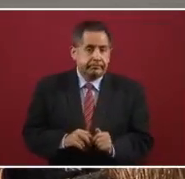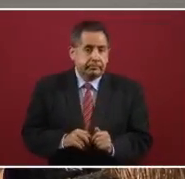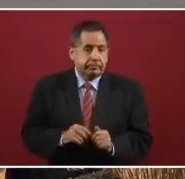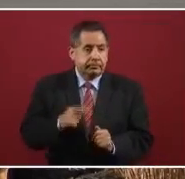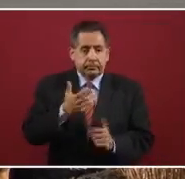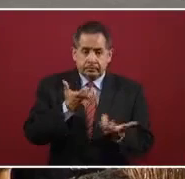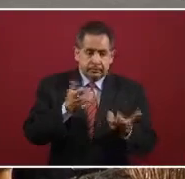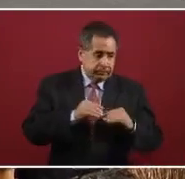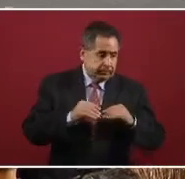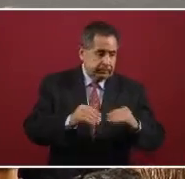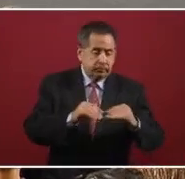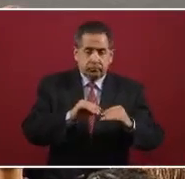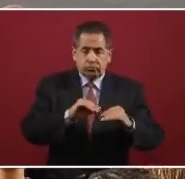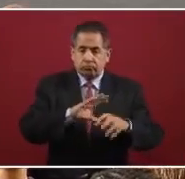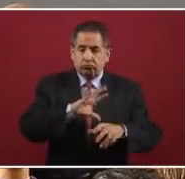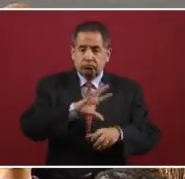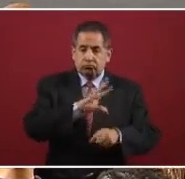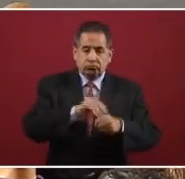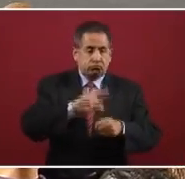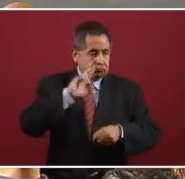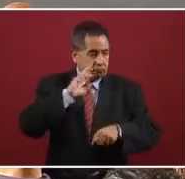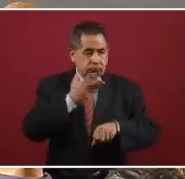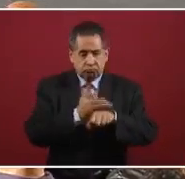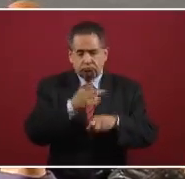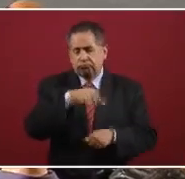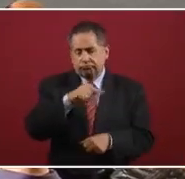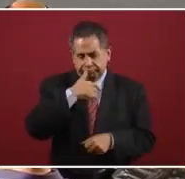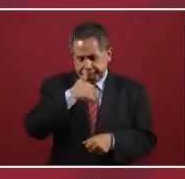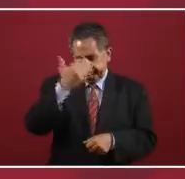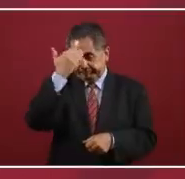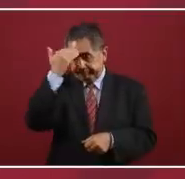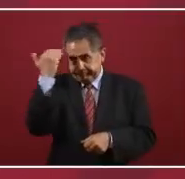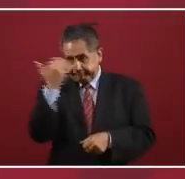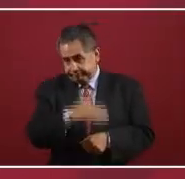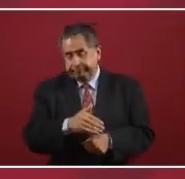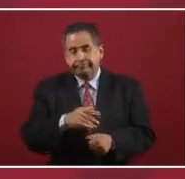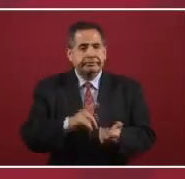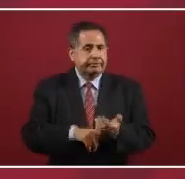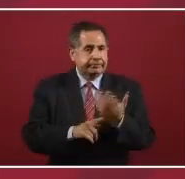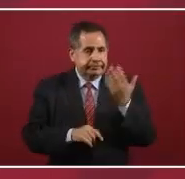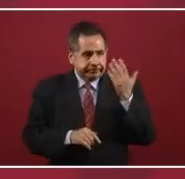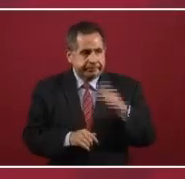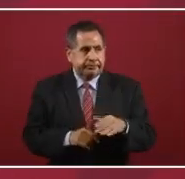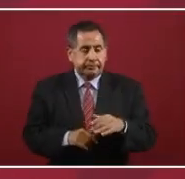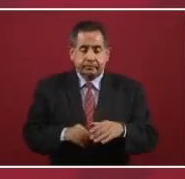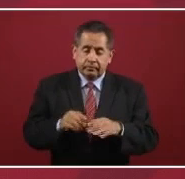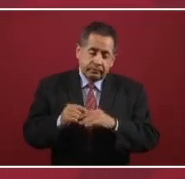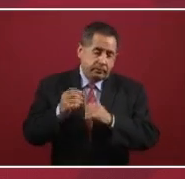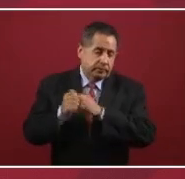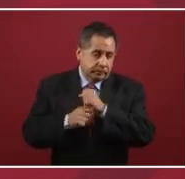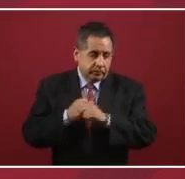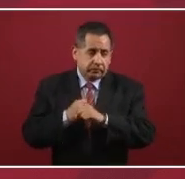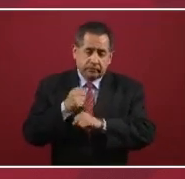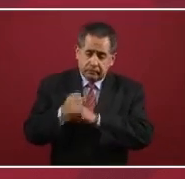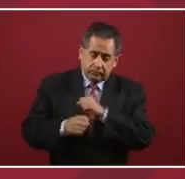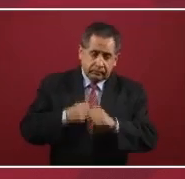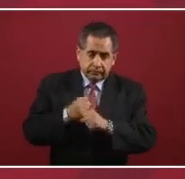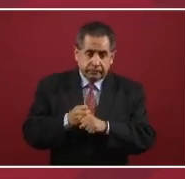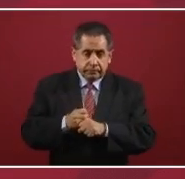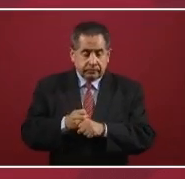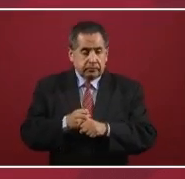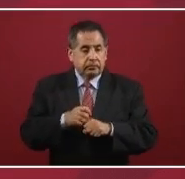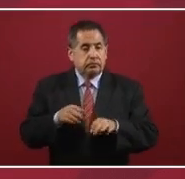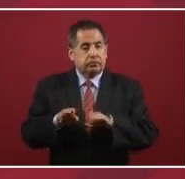están actuando todos de manera responsable, saben que después de tantos años de esta relación